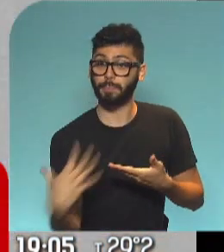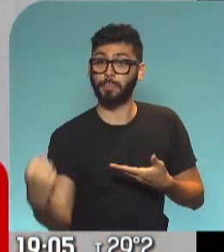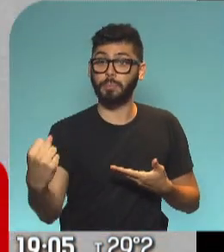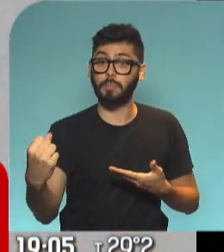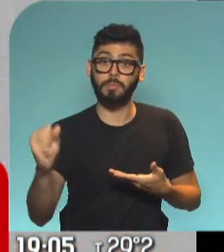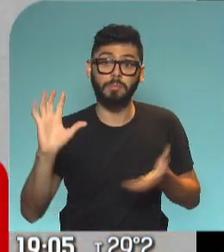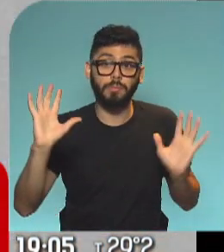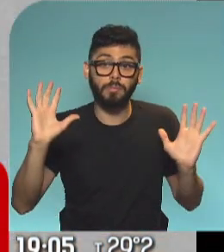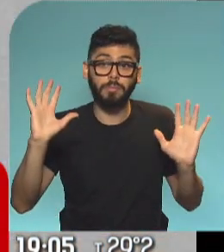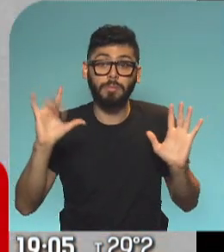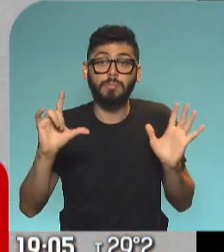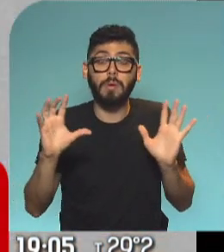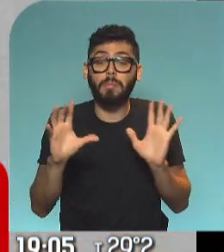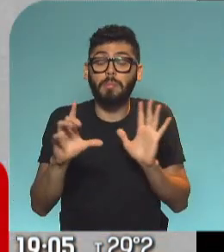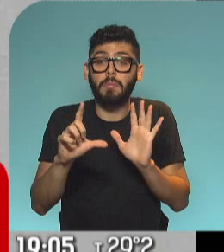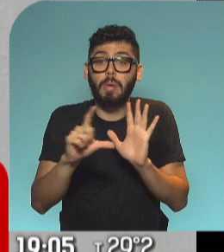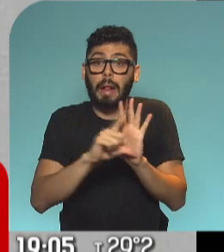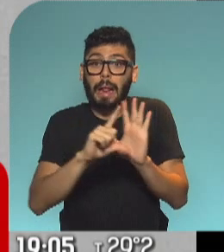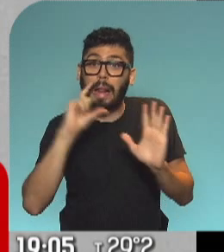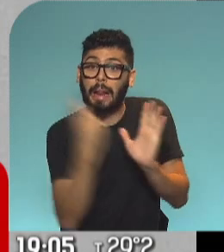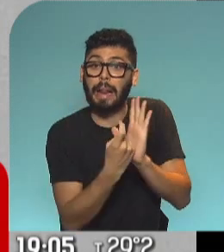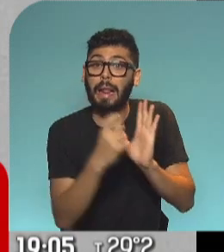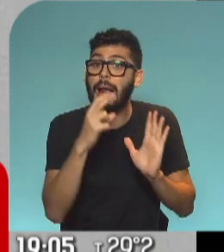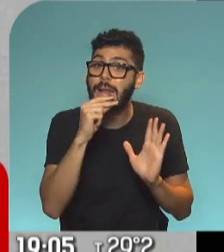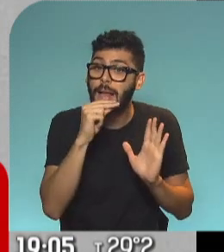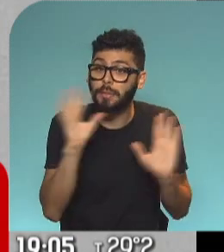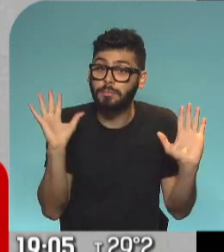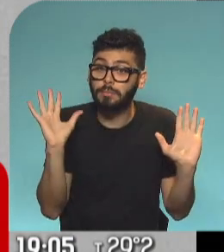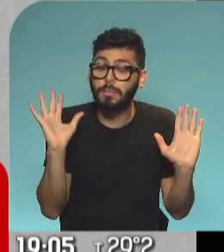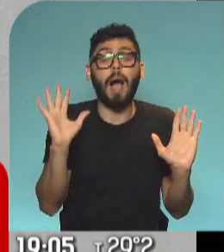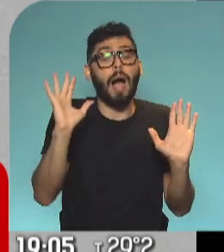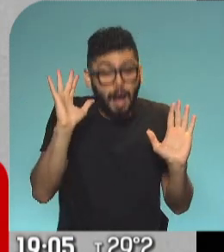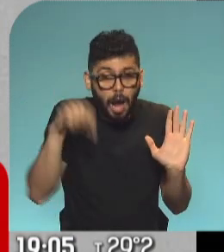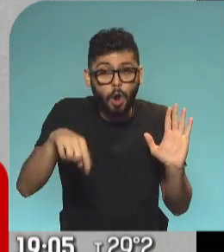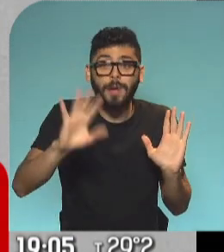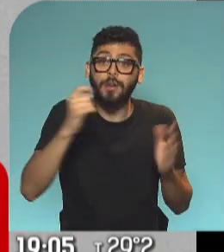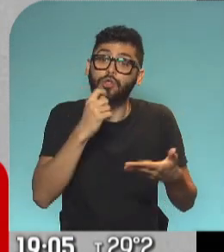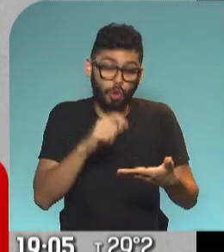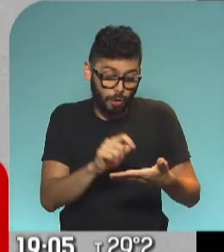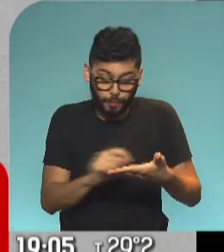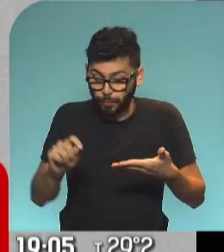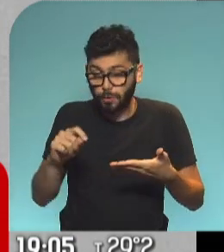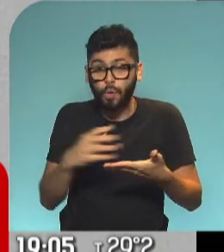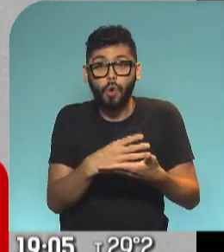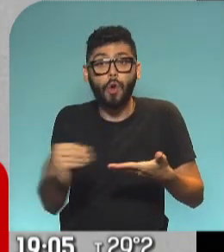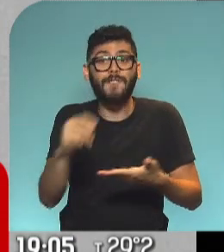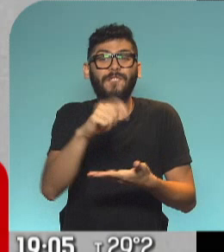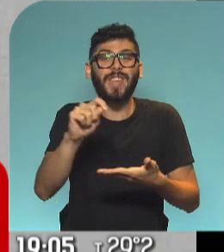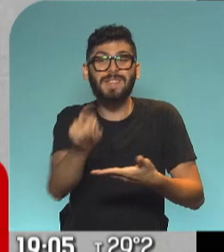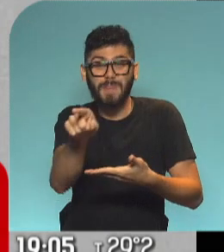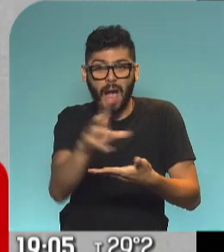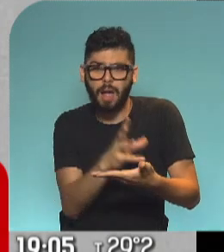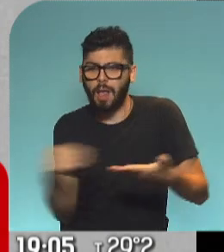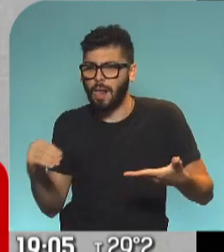ningún delito el delito se comete si yo con la firma tuya falsificada intento hacerla valer